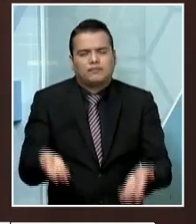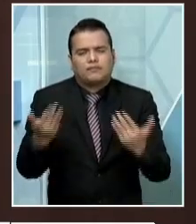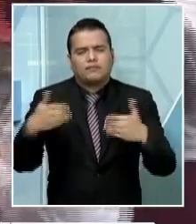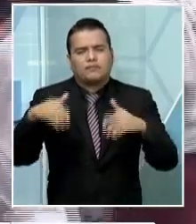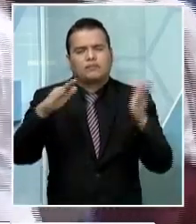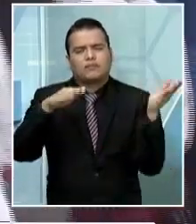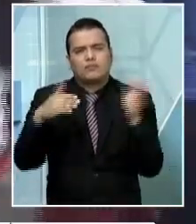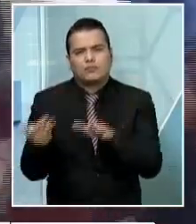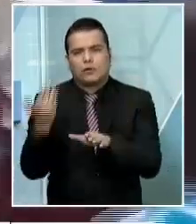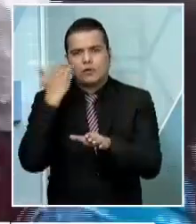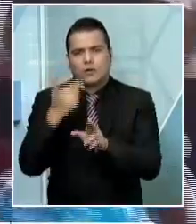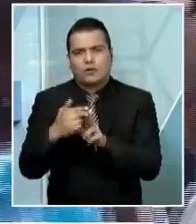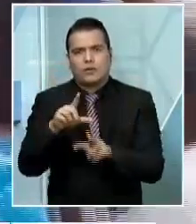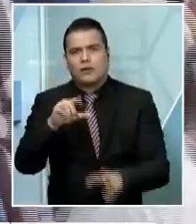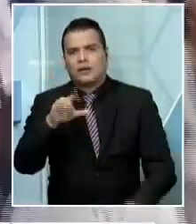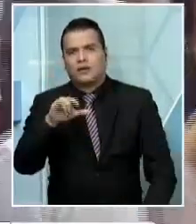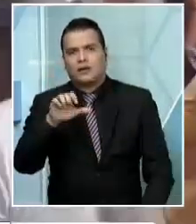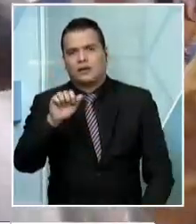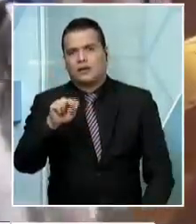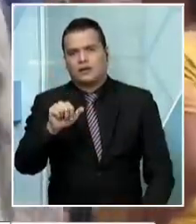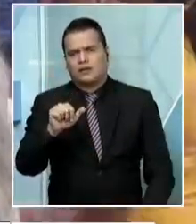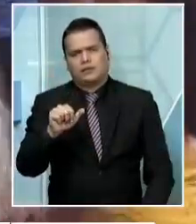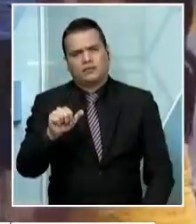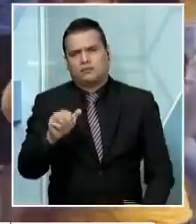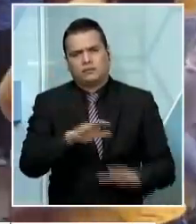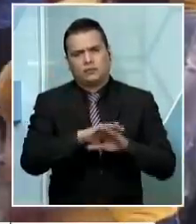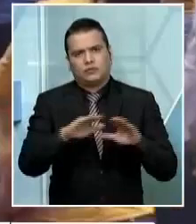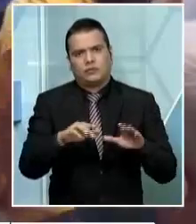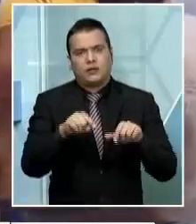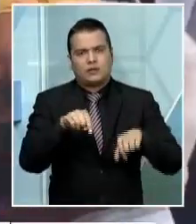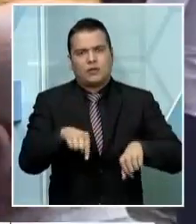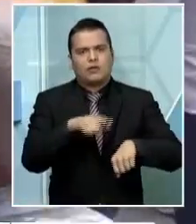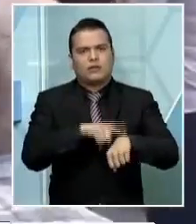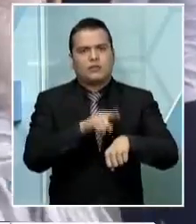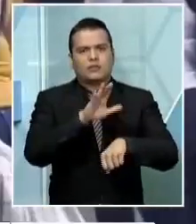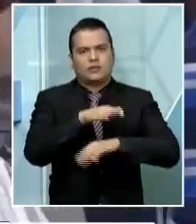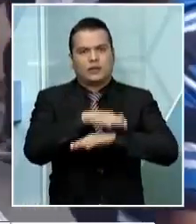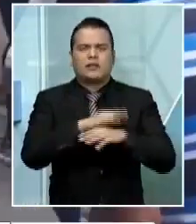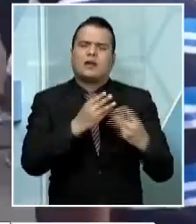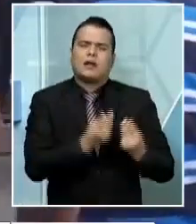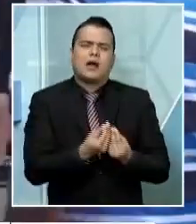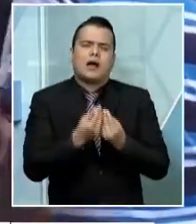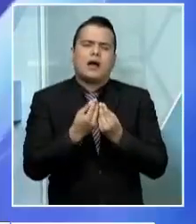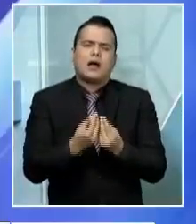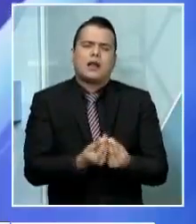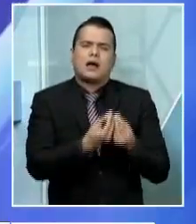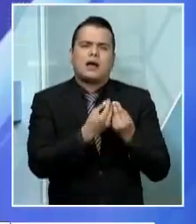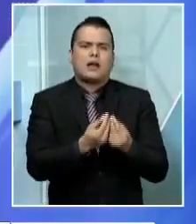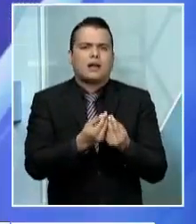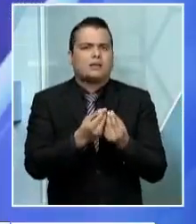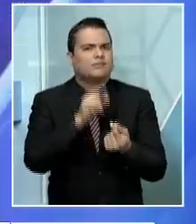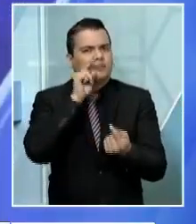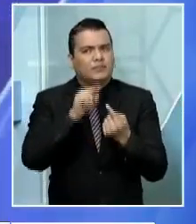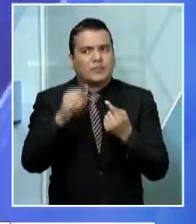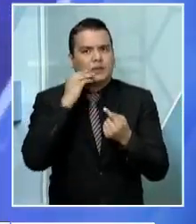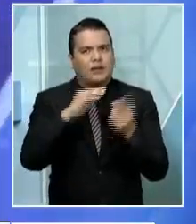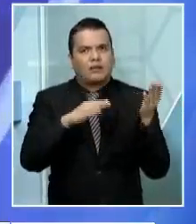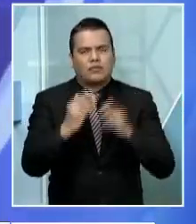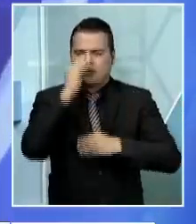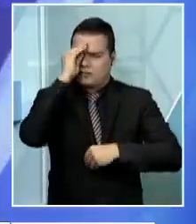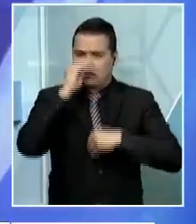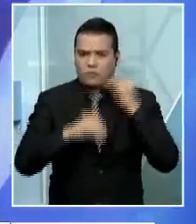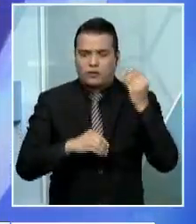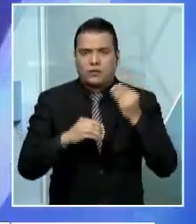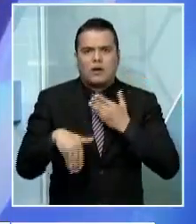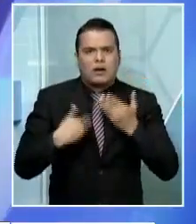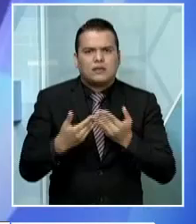Liliana no quede impune. Hoy a las 5 de esta tarde habrá una movilización en Ginebra para rechazar este crimen, que aumenta a